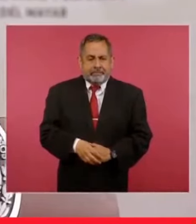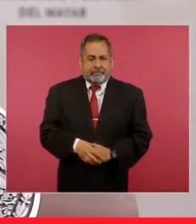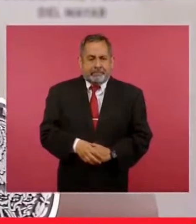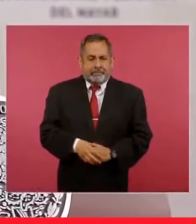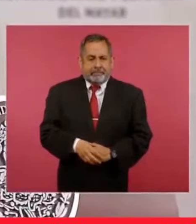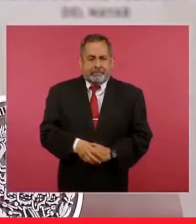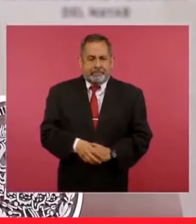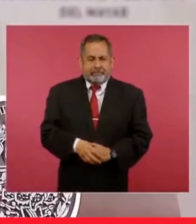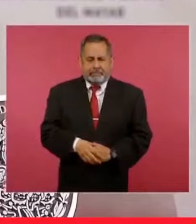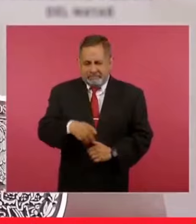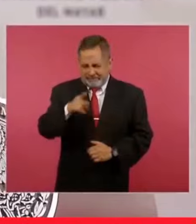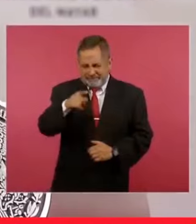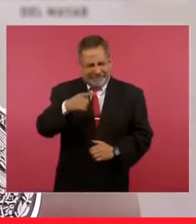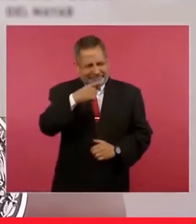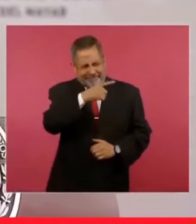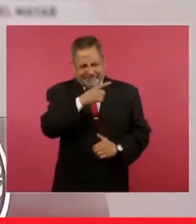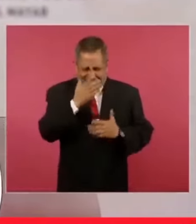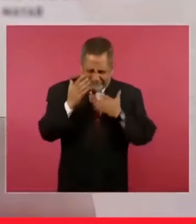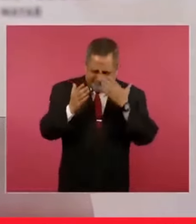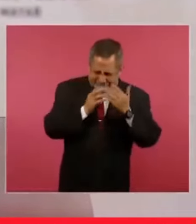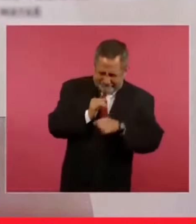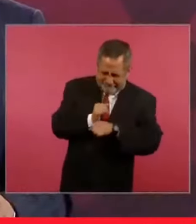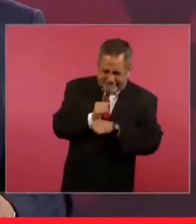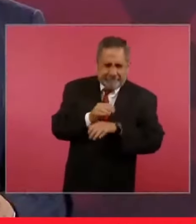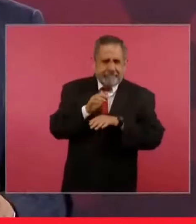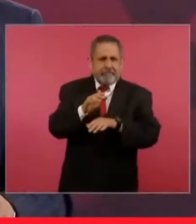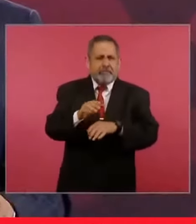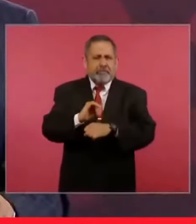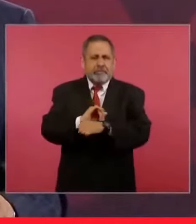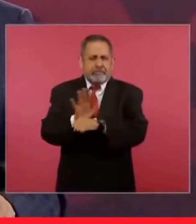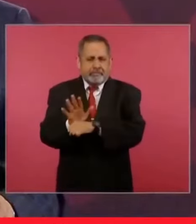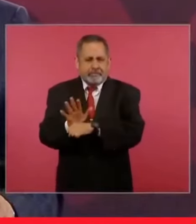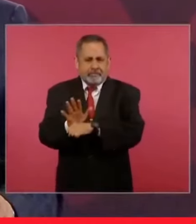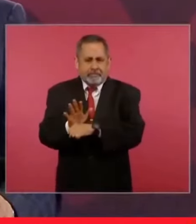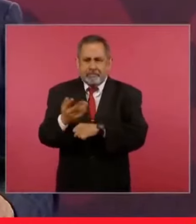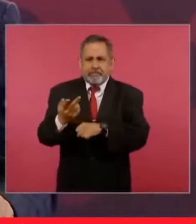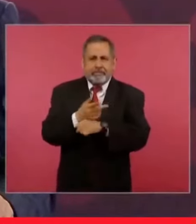que hicieron sobre el manejo de la pandemia,